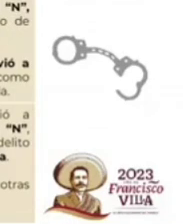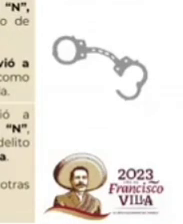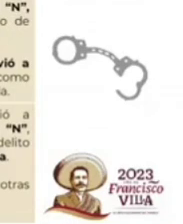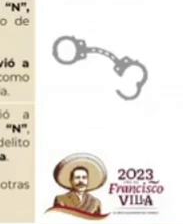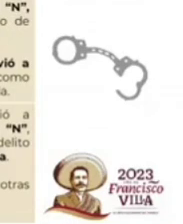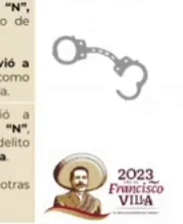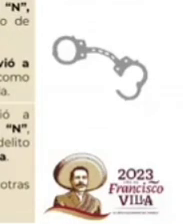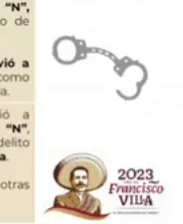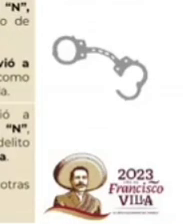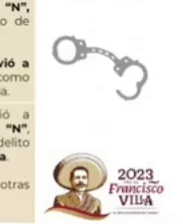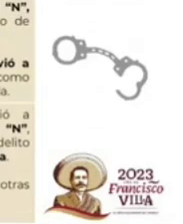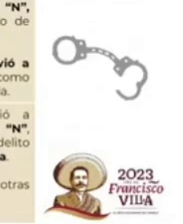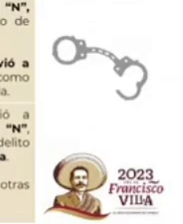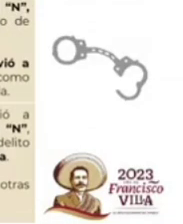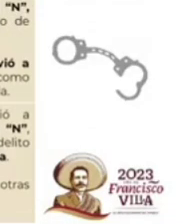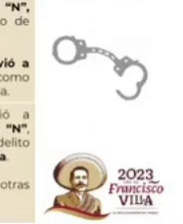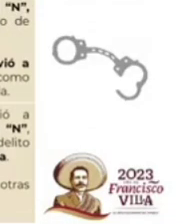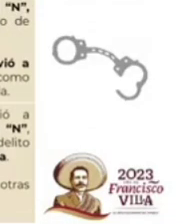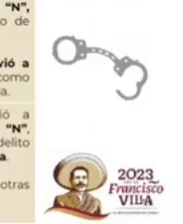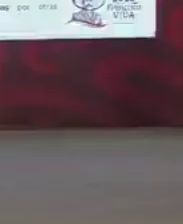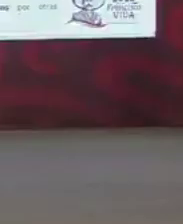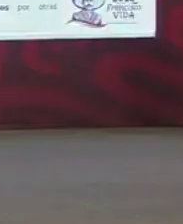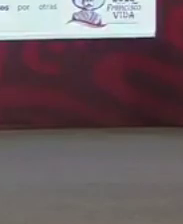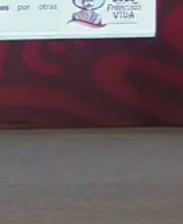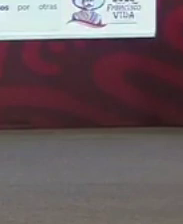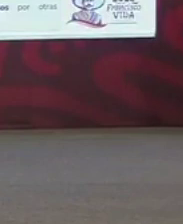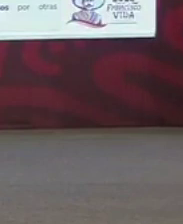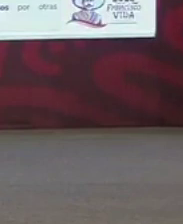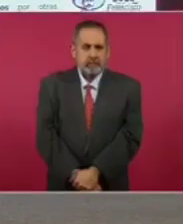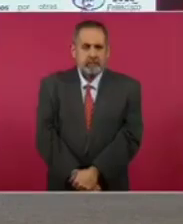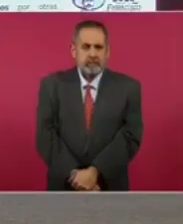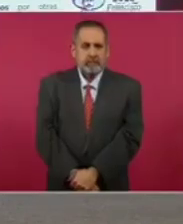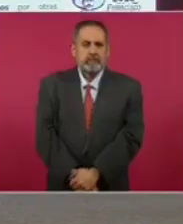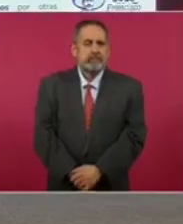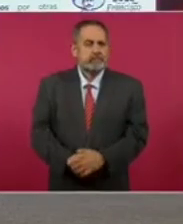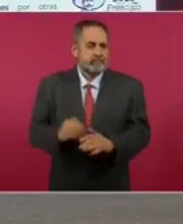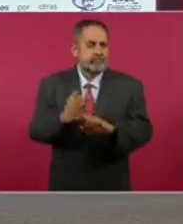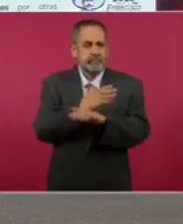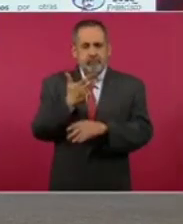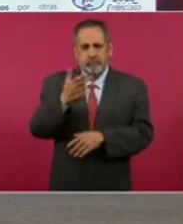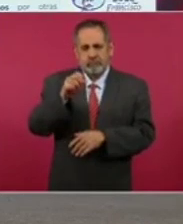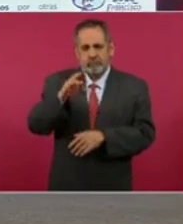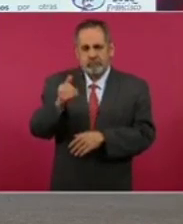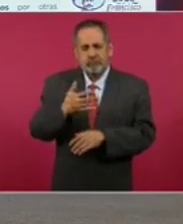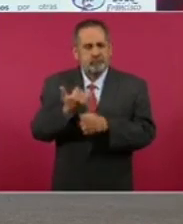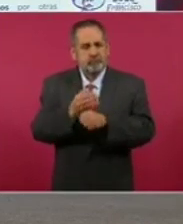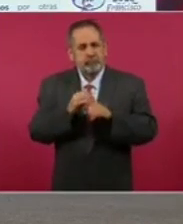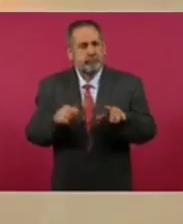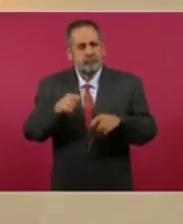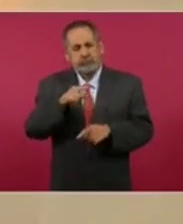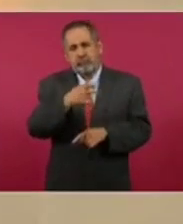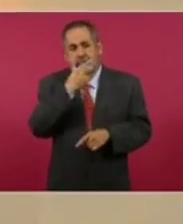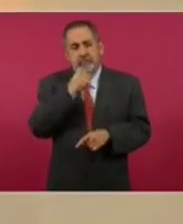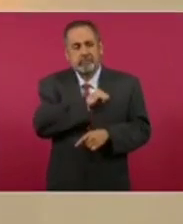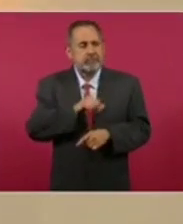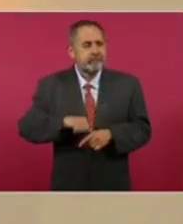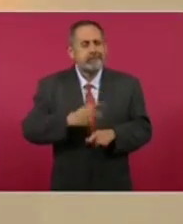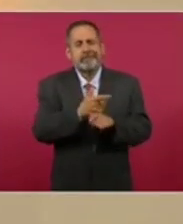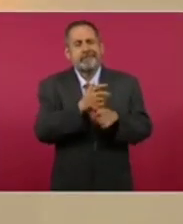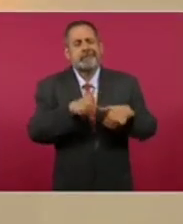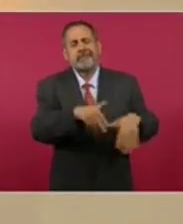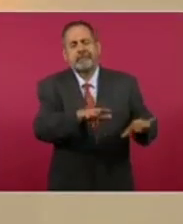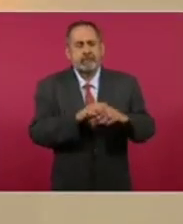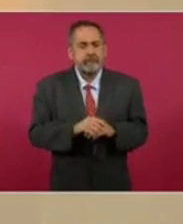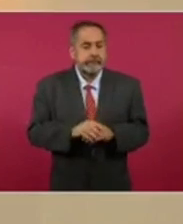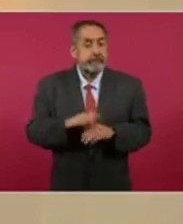el ocho de mayo ordenó la liberación de del alcalde de piaxtla luego de